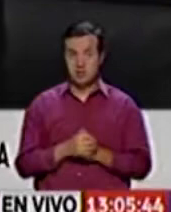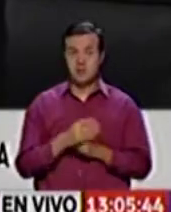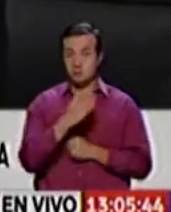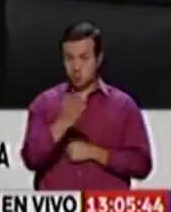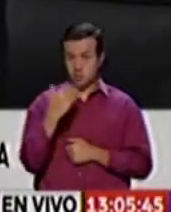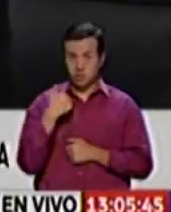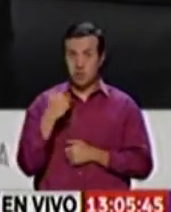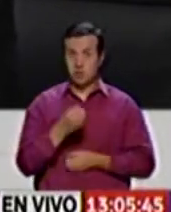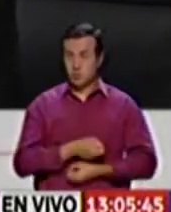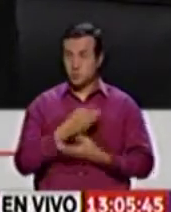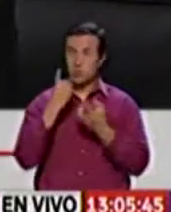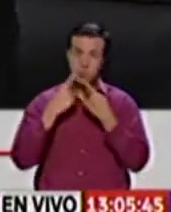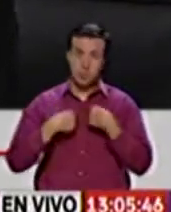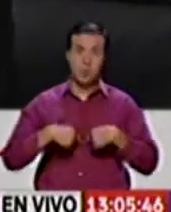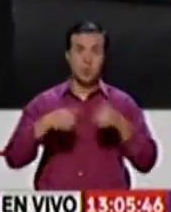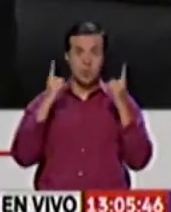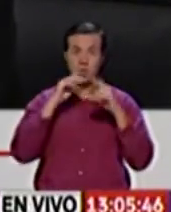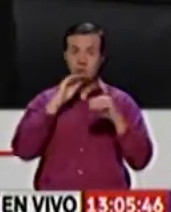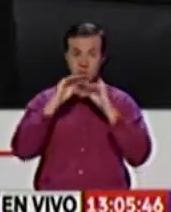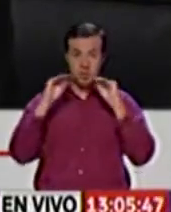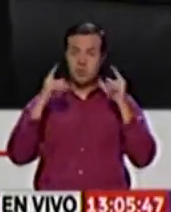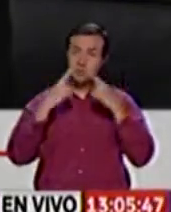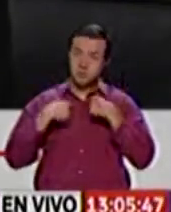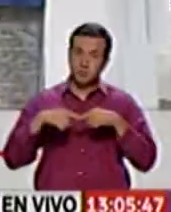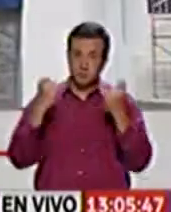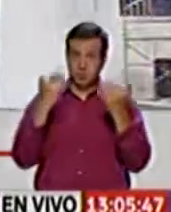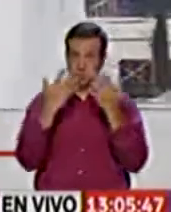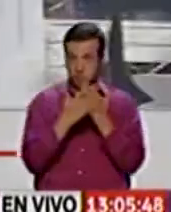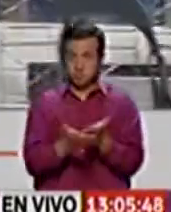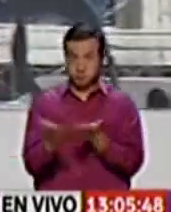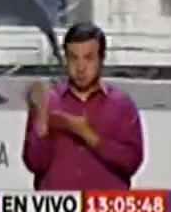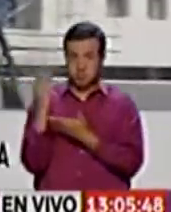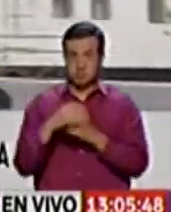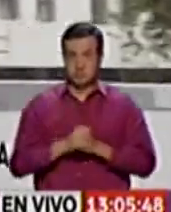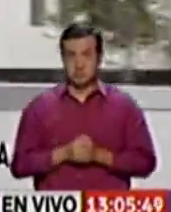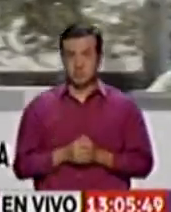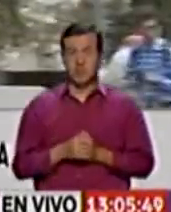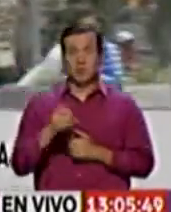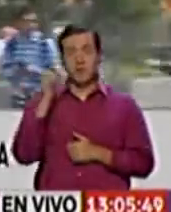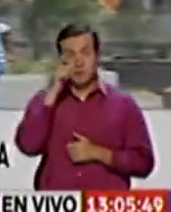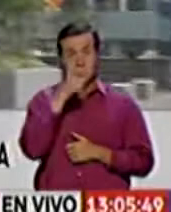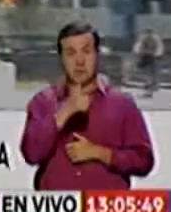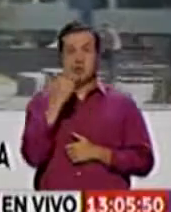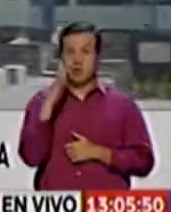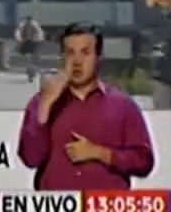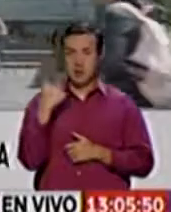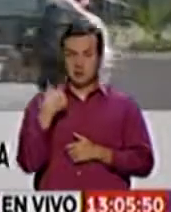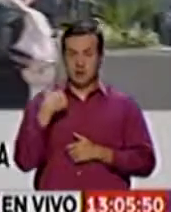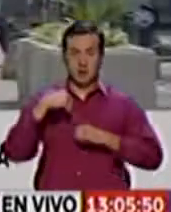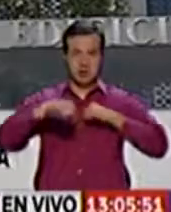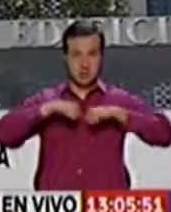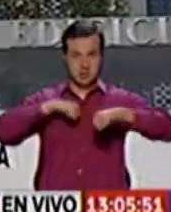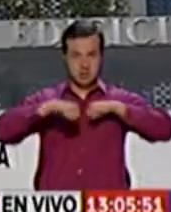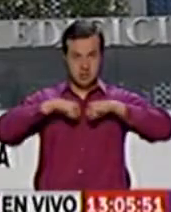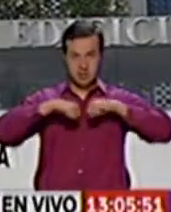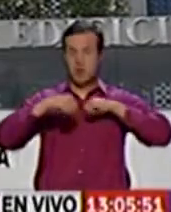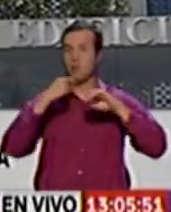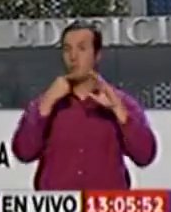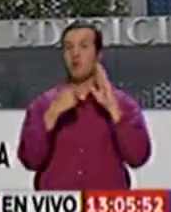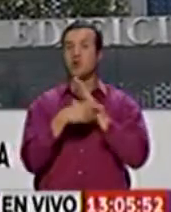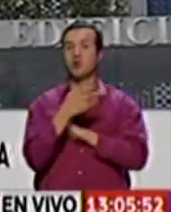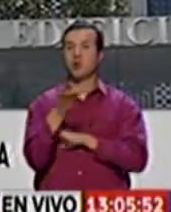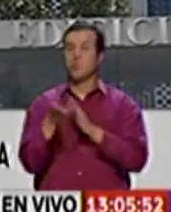tiene, hágalos público y hágalos público ya. Mientras, la fiscalía ya dispuso varias diligencias. Entre